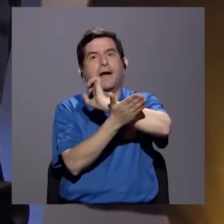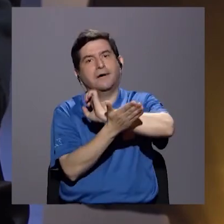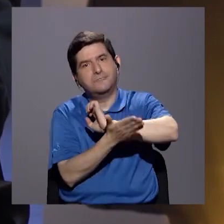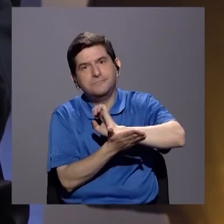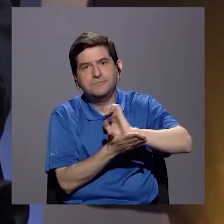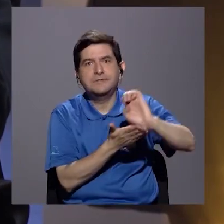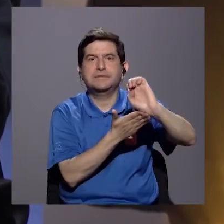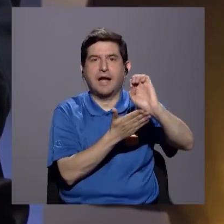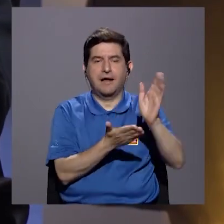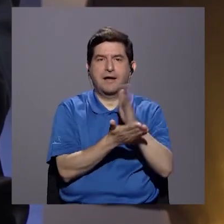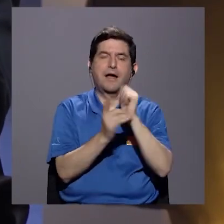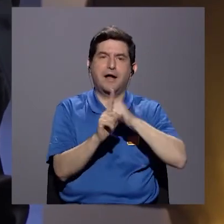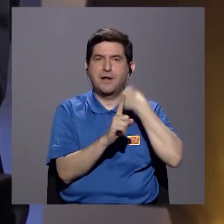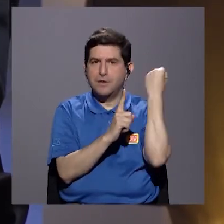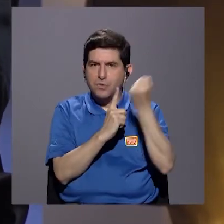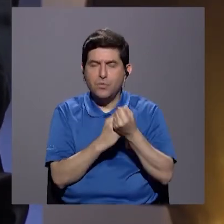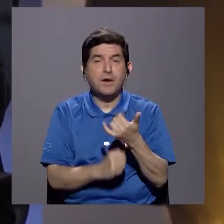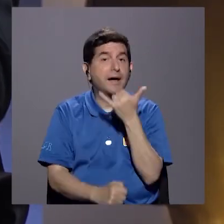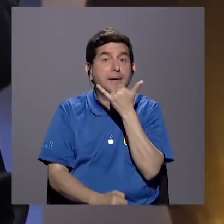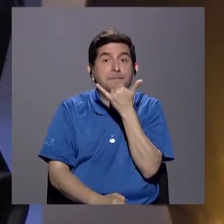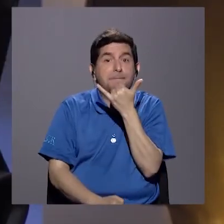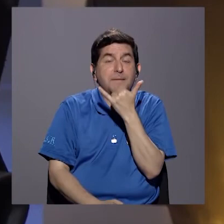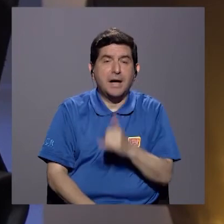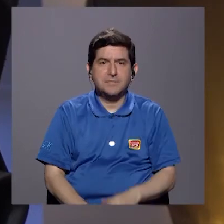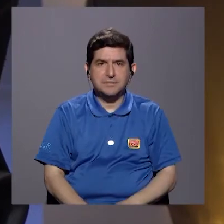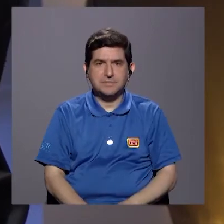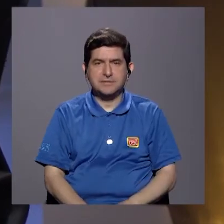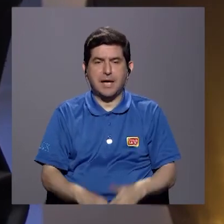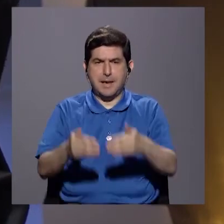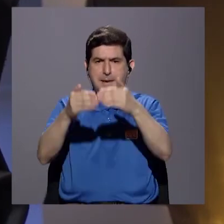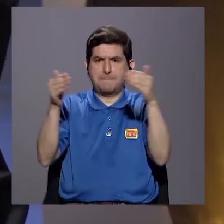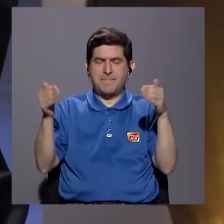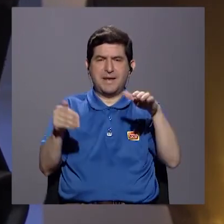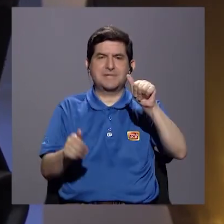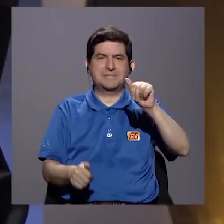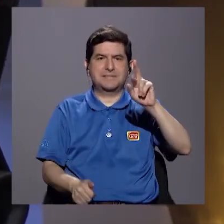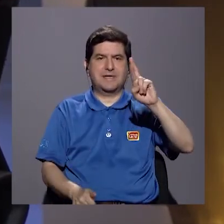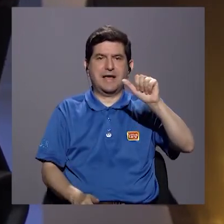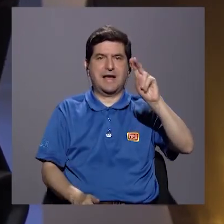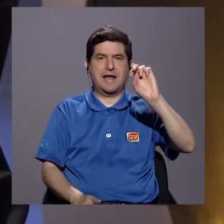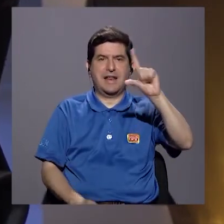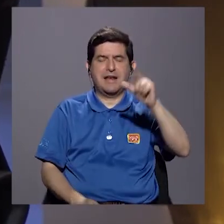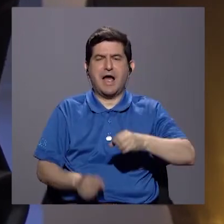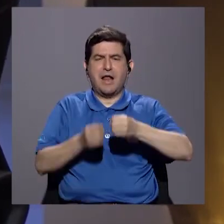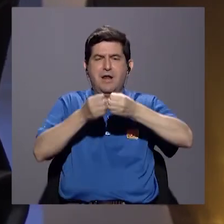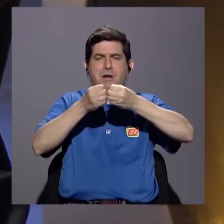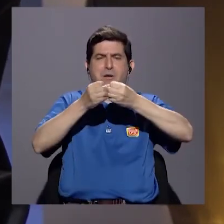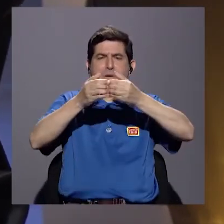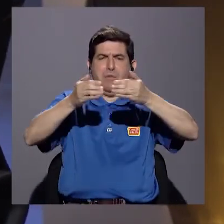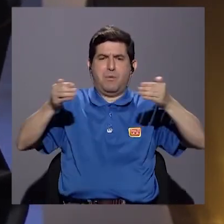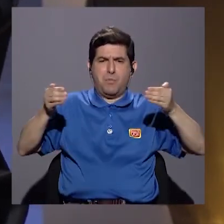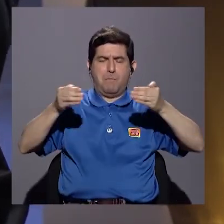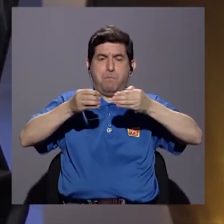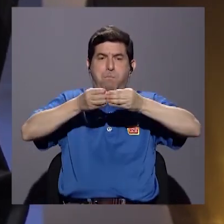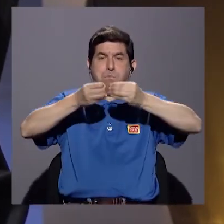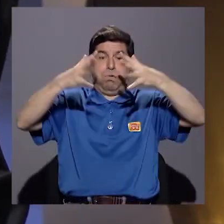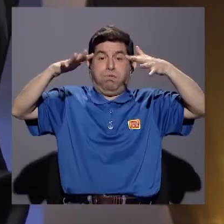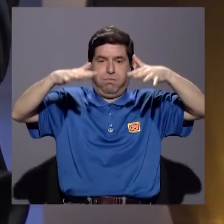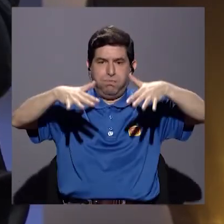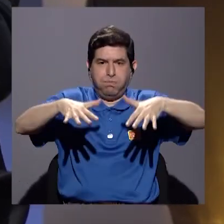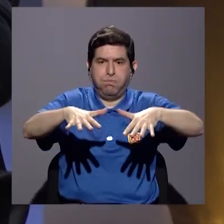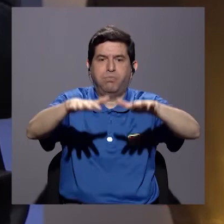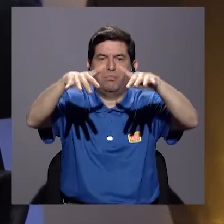o prevenir alguna situación? ¿Qué pasa si se reventara la presa Arenal? ¿Qué pasa aguas abajo? Lo